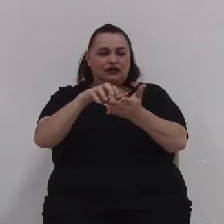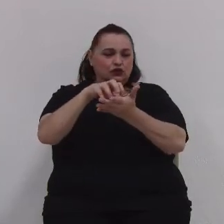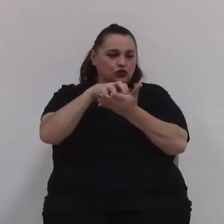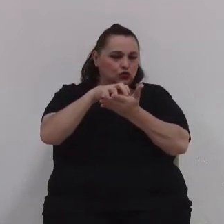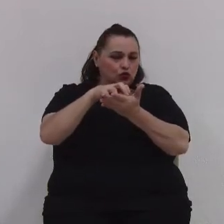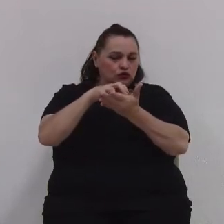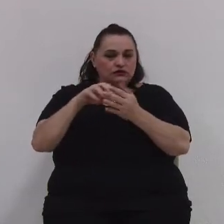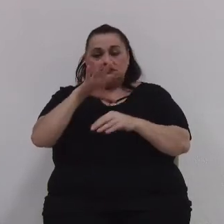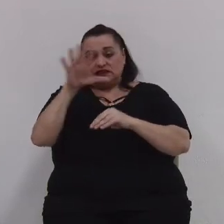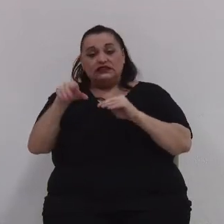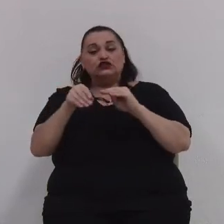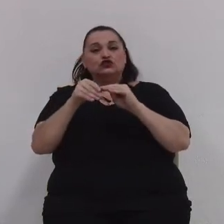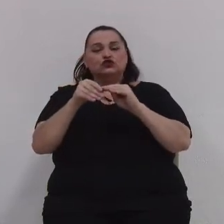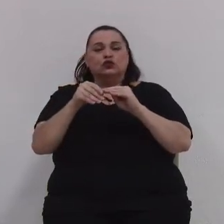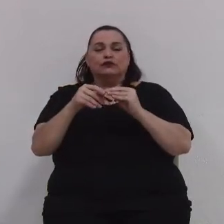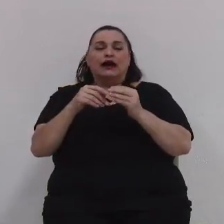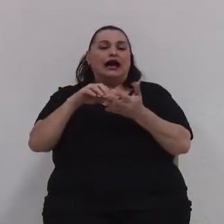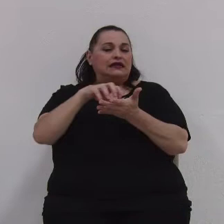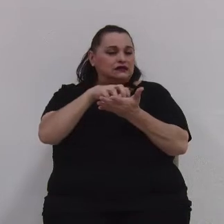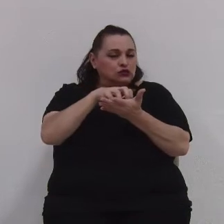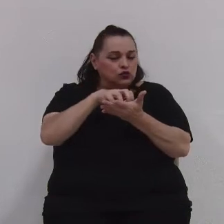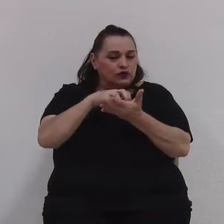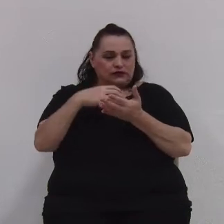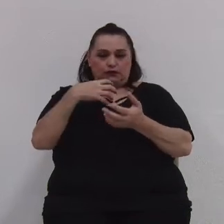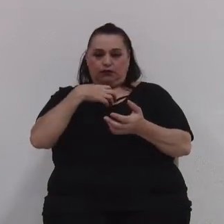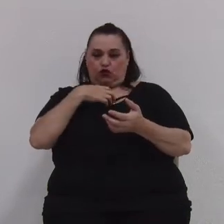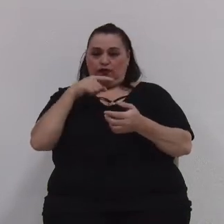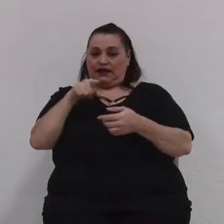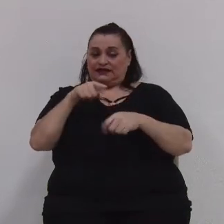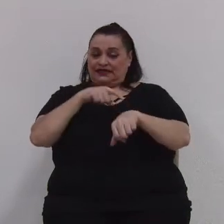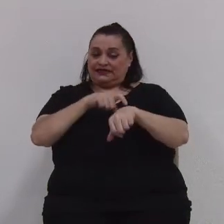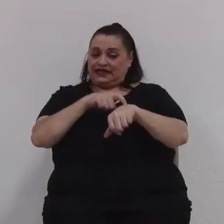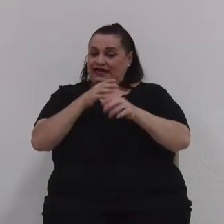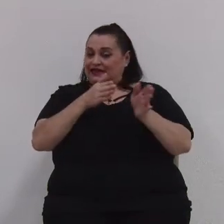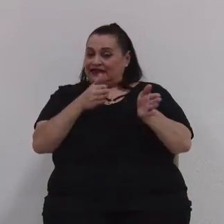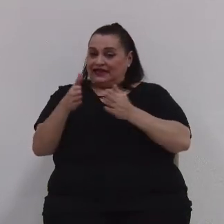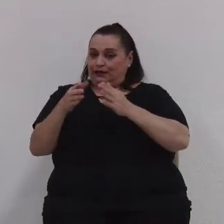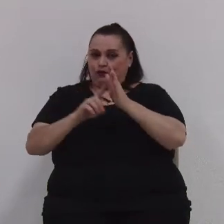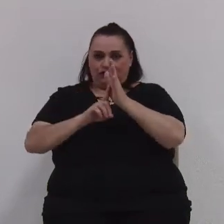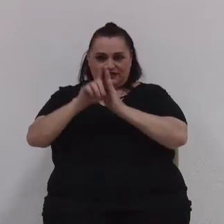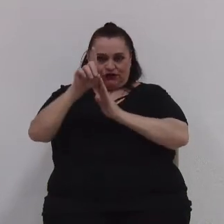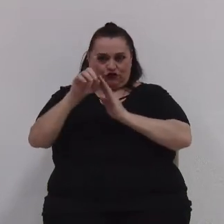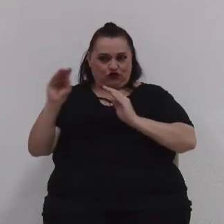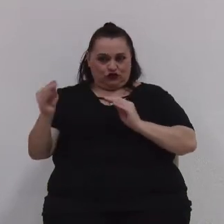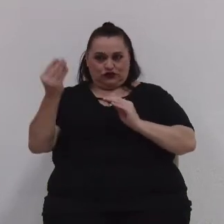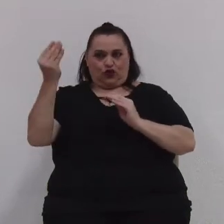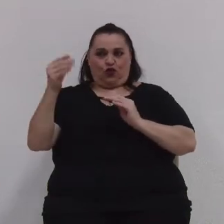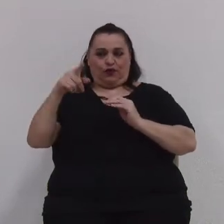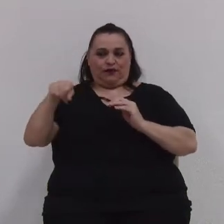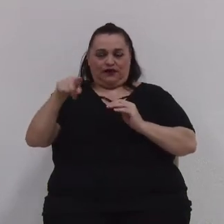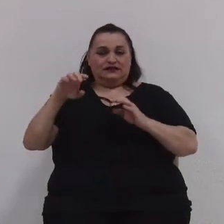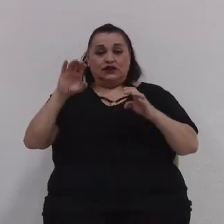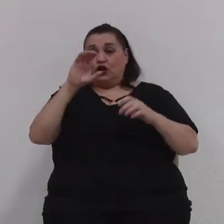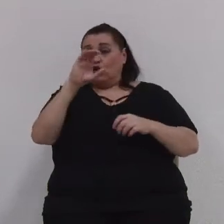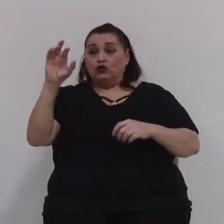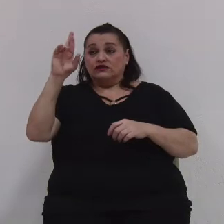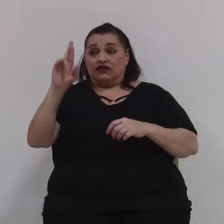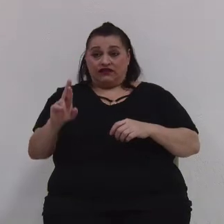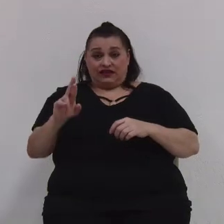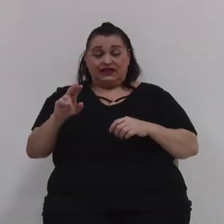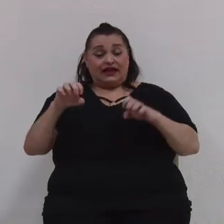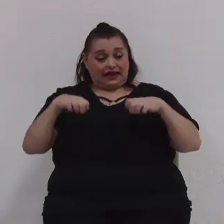suma a las incertidumbres propias de esa etapa del desarrollo. En Costa Rica existe para